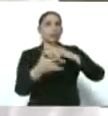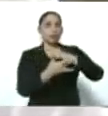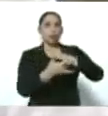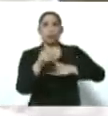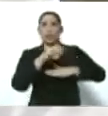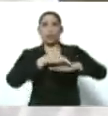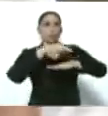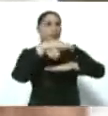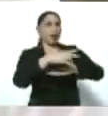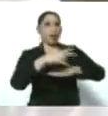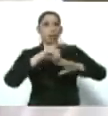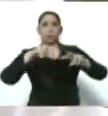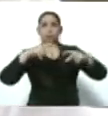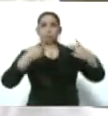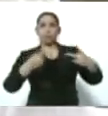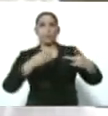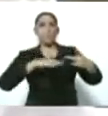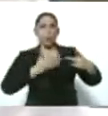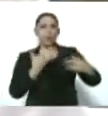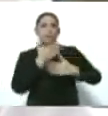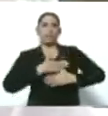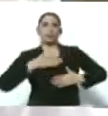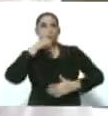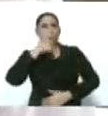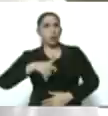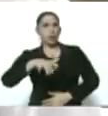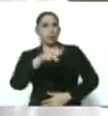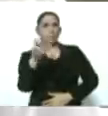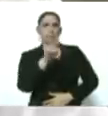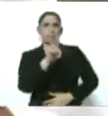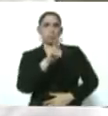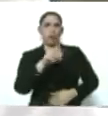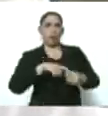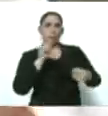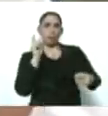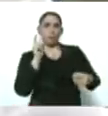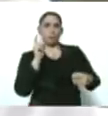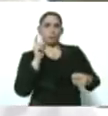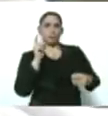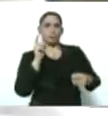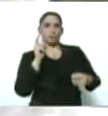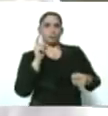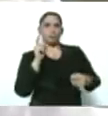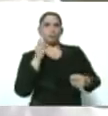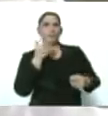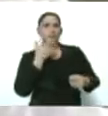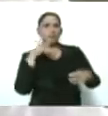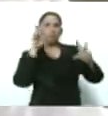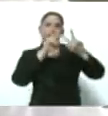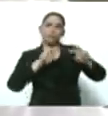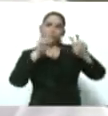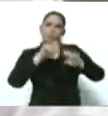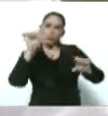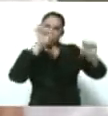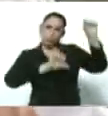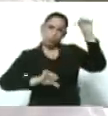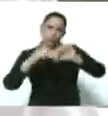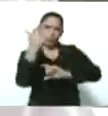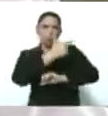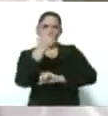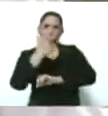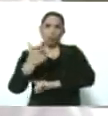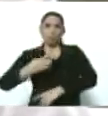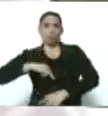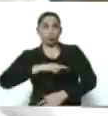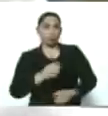dejemos alternativa que podría beneficiar al pueblo venezolano por fuera. Que ensayemos, que experimentemos, que busquemos. Y nosotros le